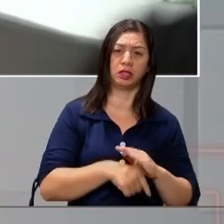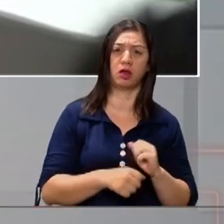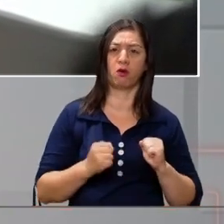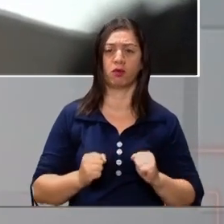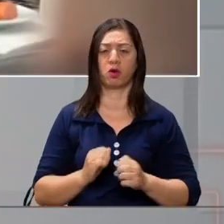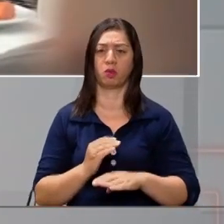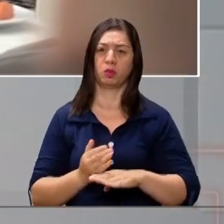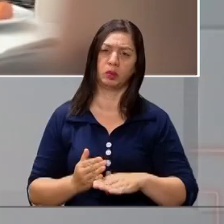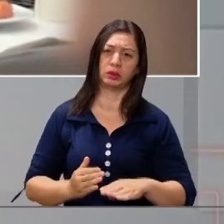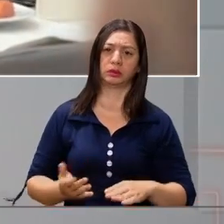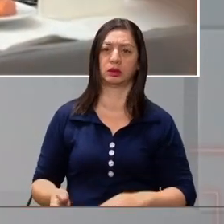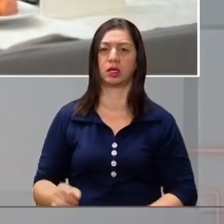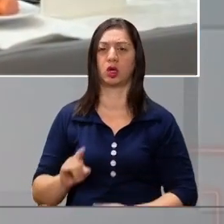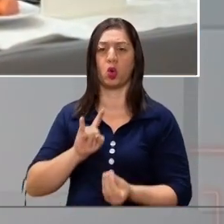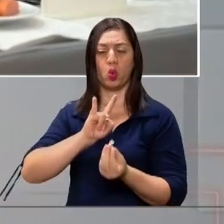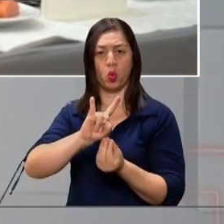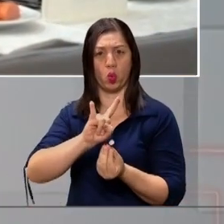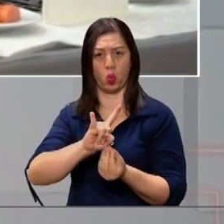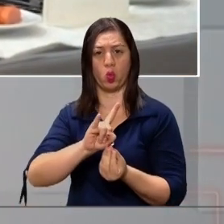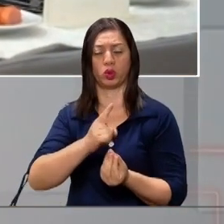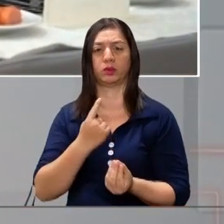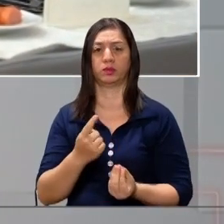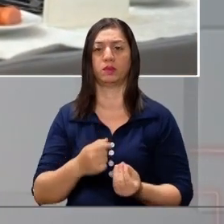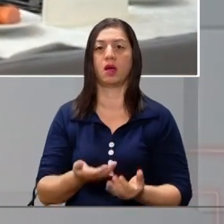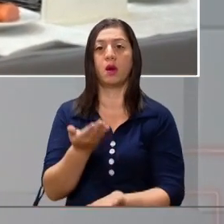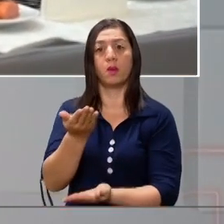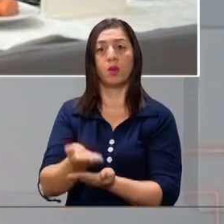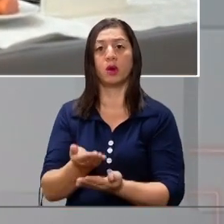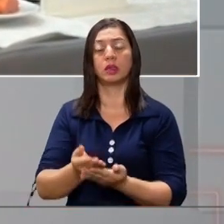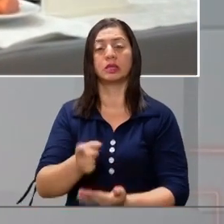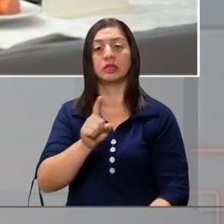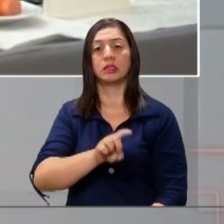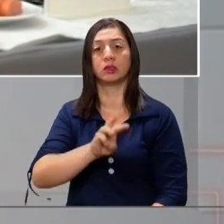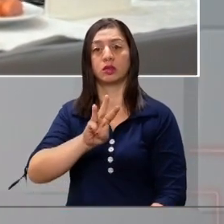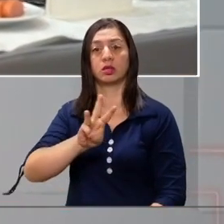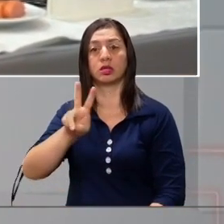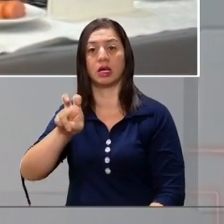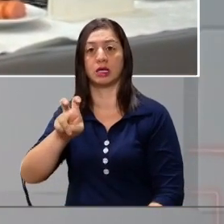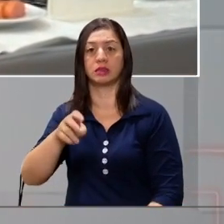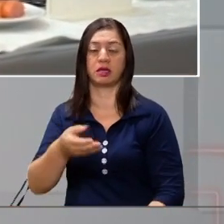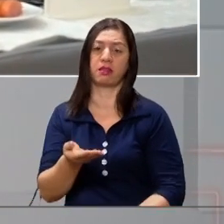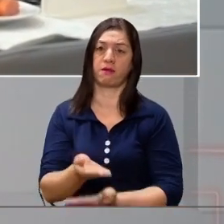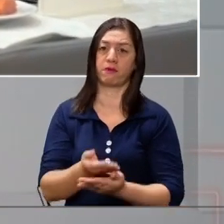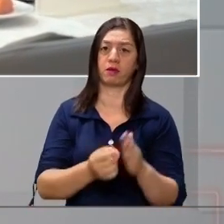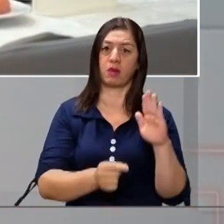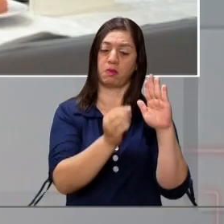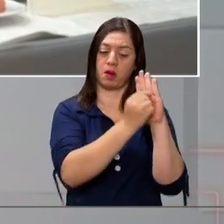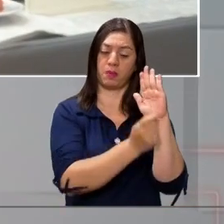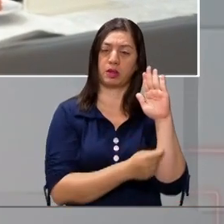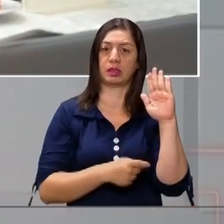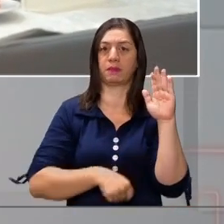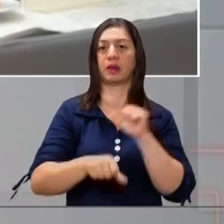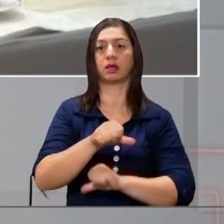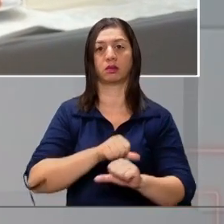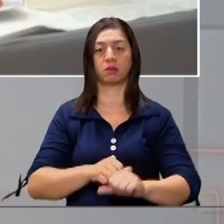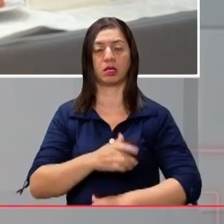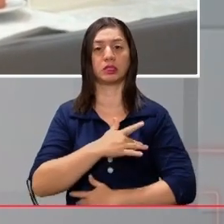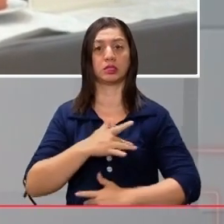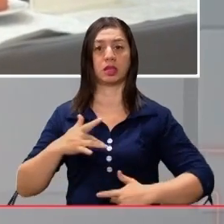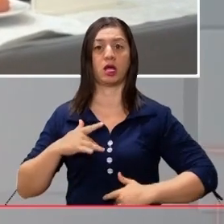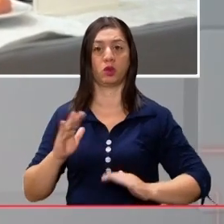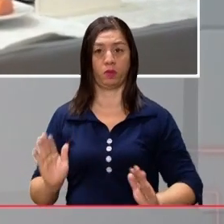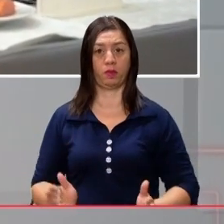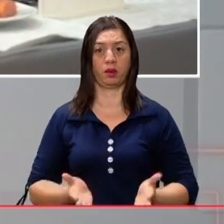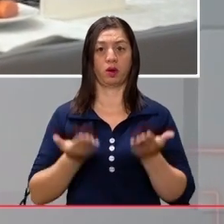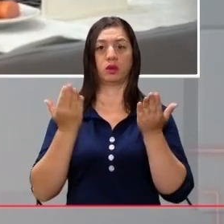la U propondrá 133 modificaciones al articulado del proyecto con el fin de defender y de mejorar la atención de los colombianos.